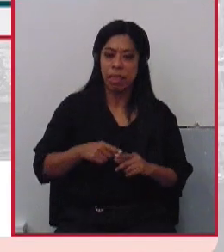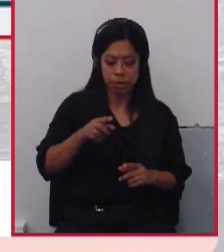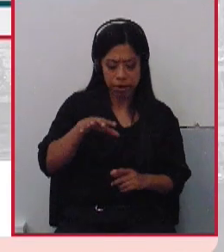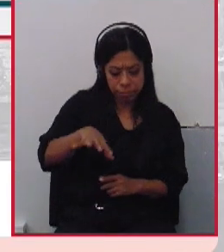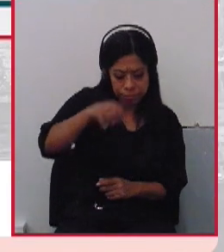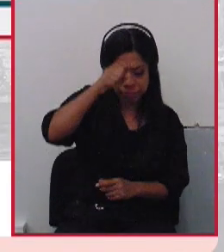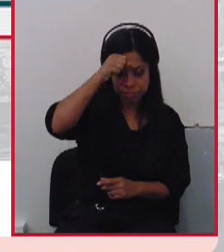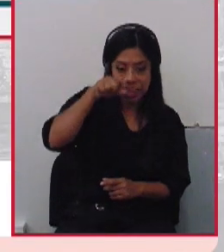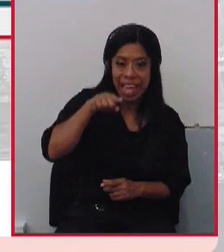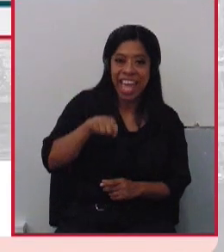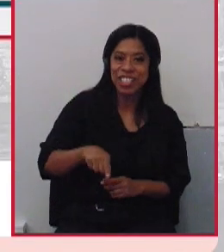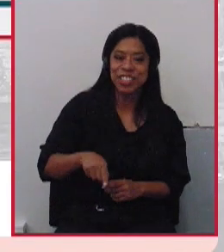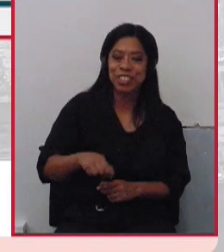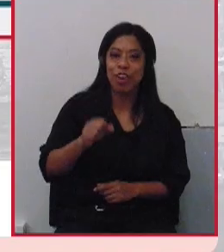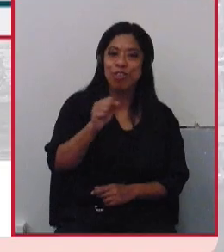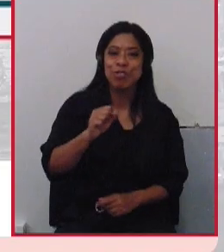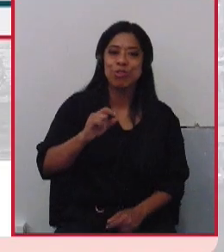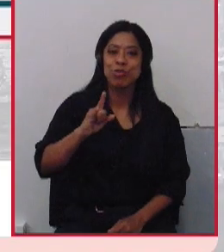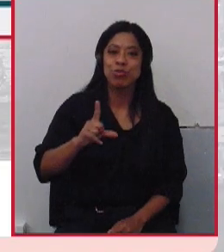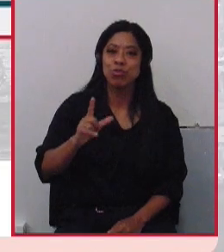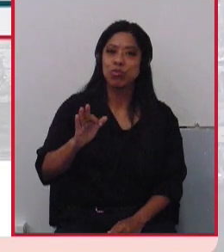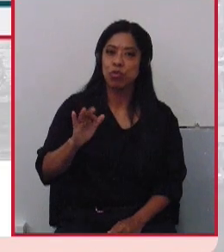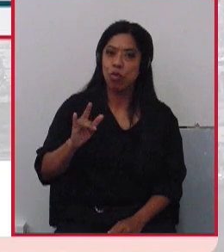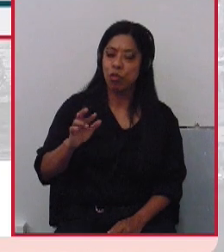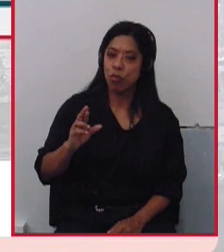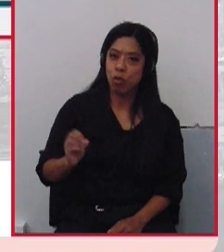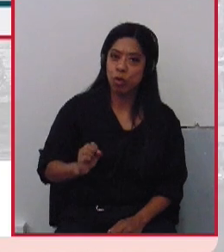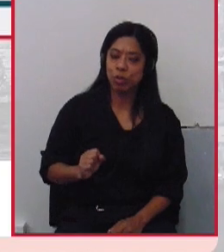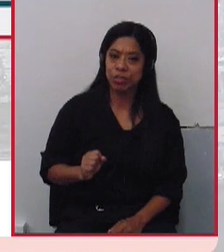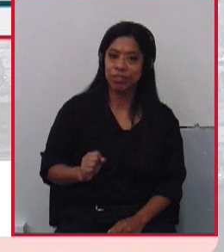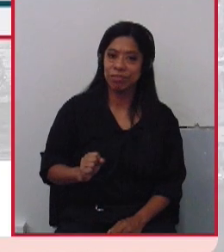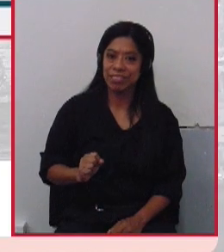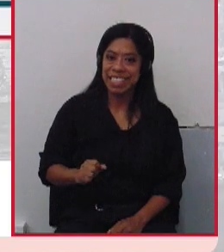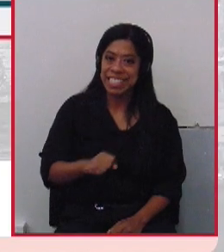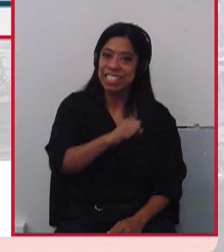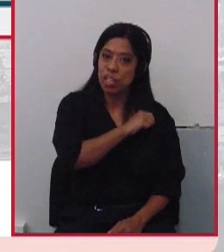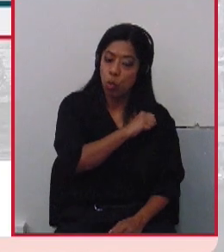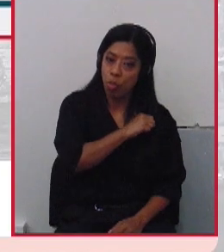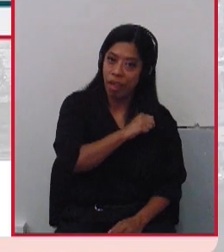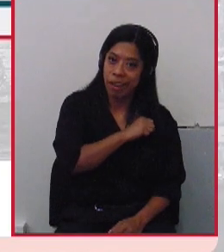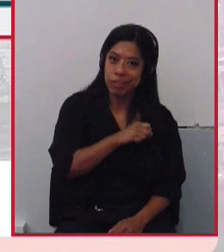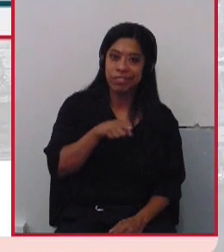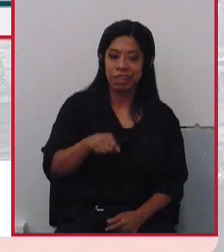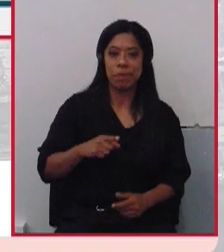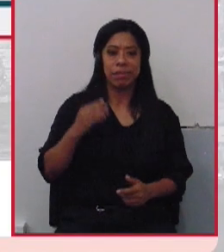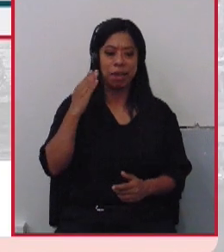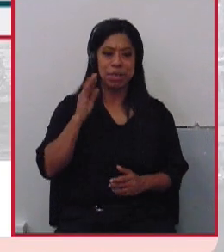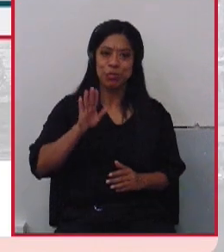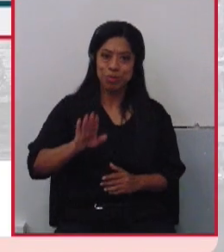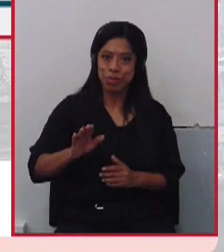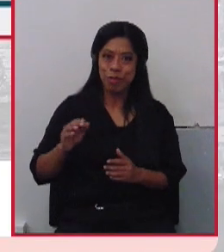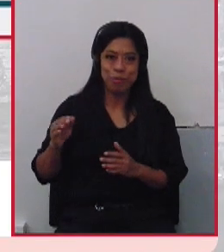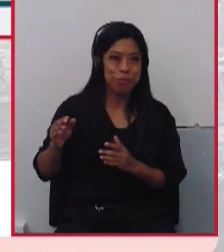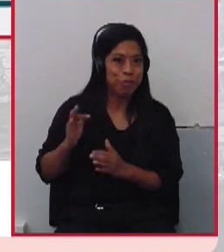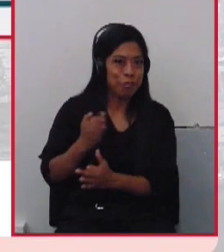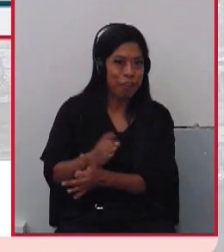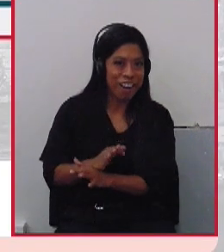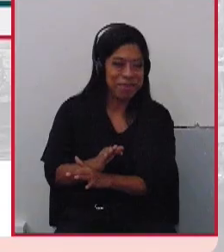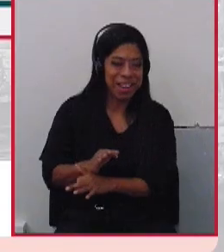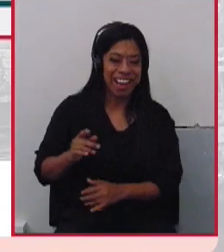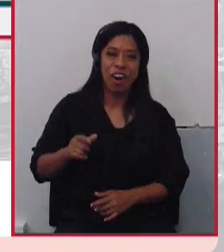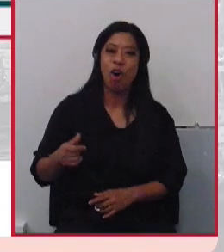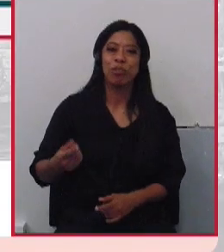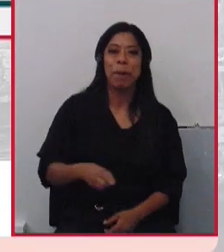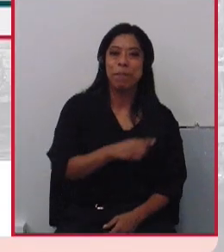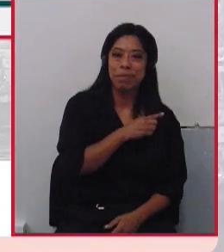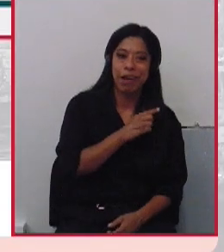Identificamos cuando tú tienes sulfuros de alto, sulfuros secundarios, tiene un comportamiento. Cuando tienes mayor presencia de primarios,